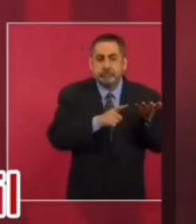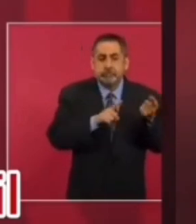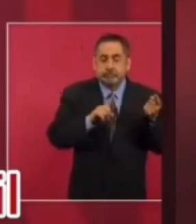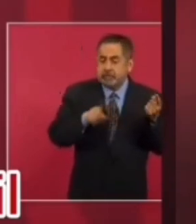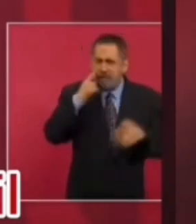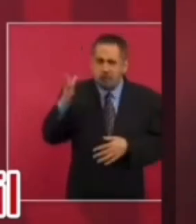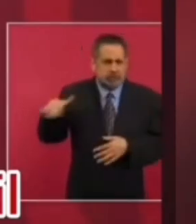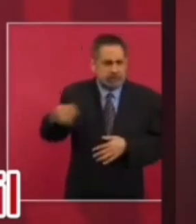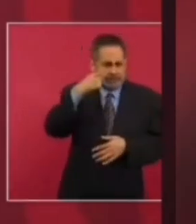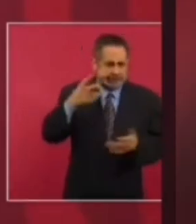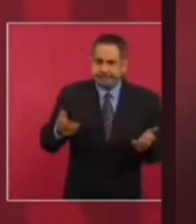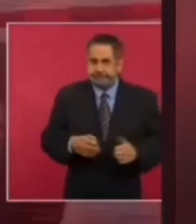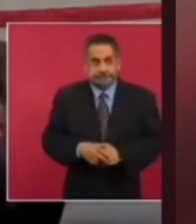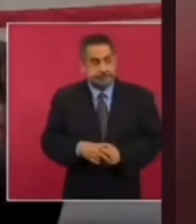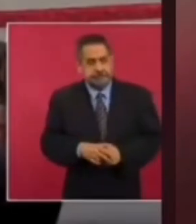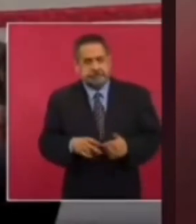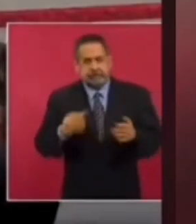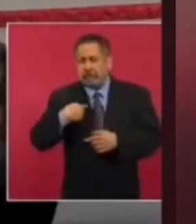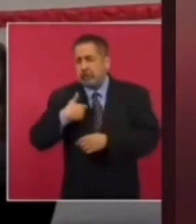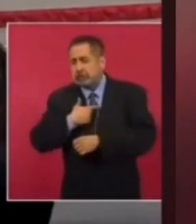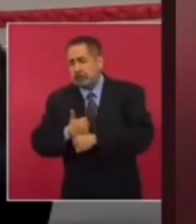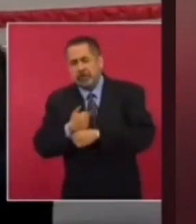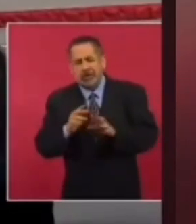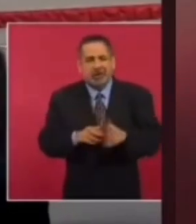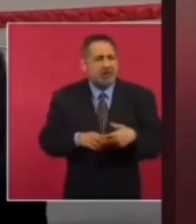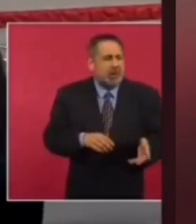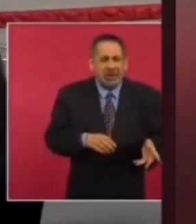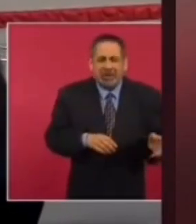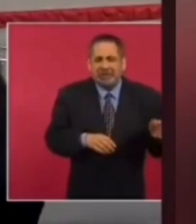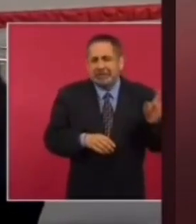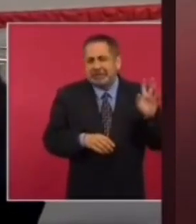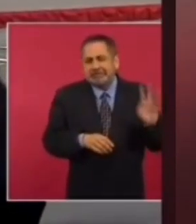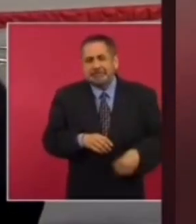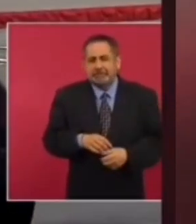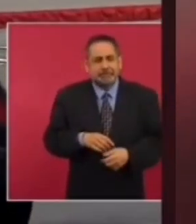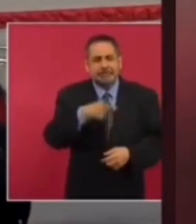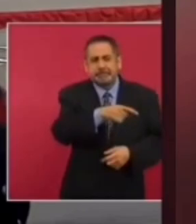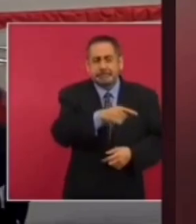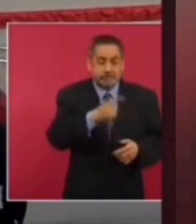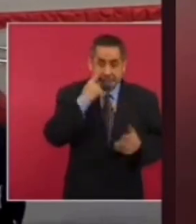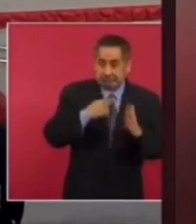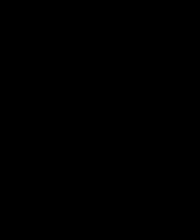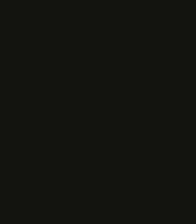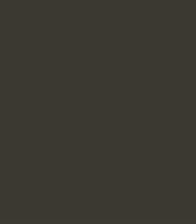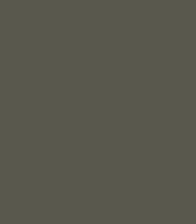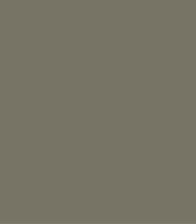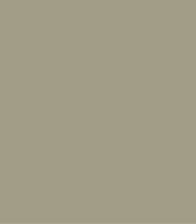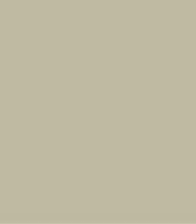Presidente imbécil. No es que sea yo masoquista, sino... Es que es muy bueno